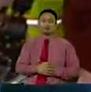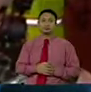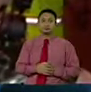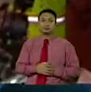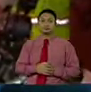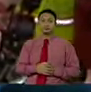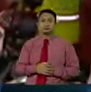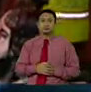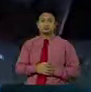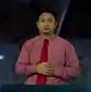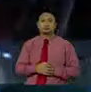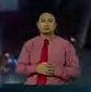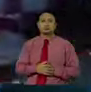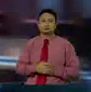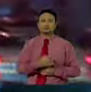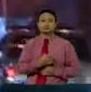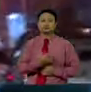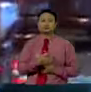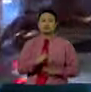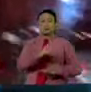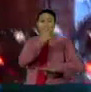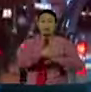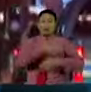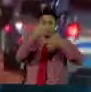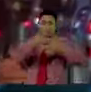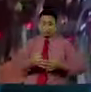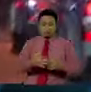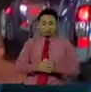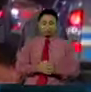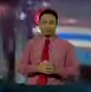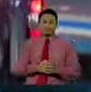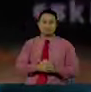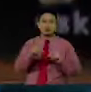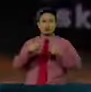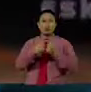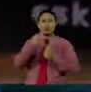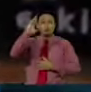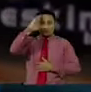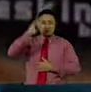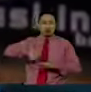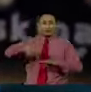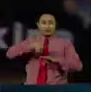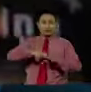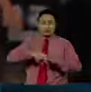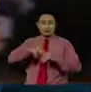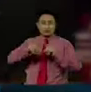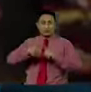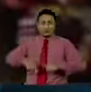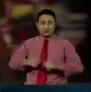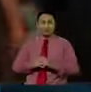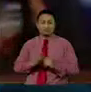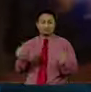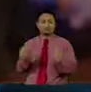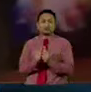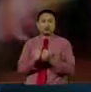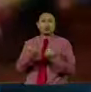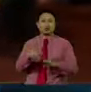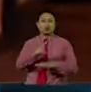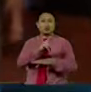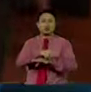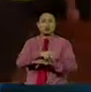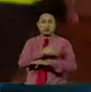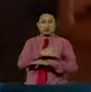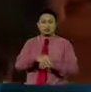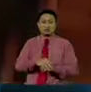Para garantizar el cumplimiento de la disposición, varios grupos de la Policía Nacional, acompañados por comisarios,